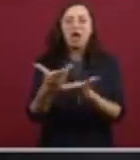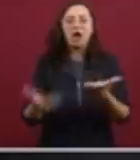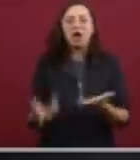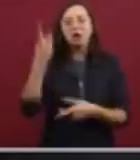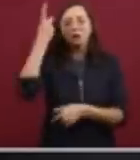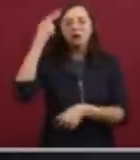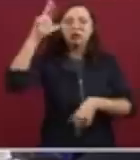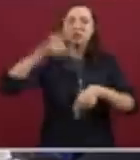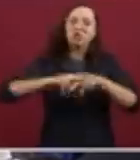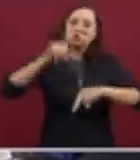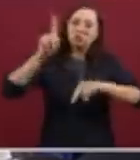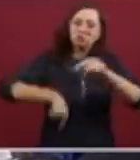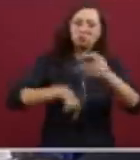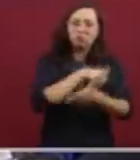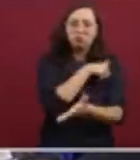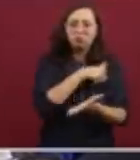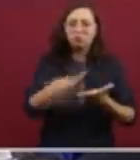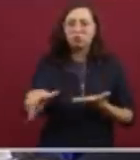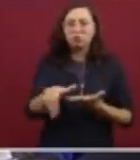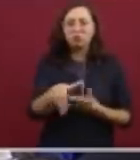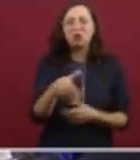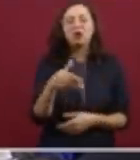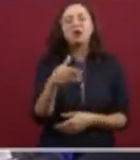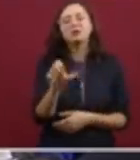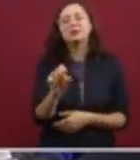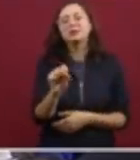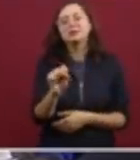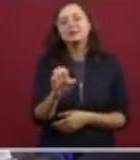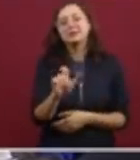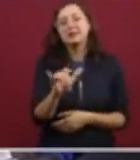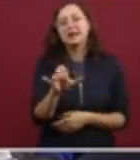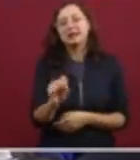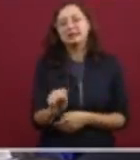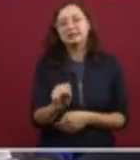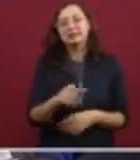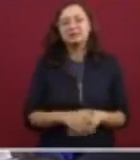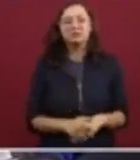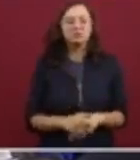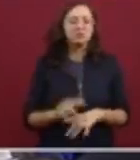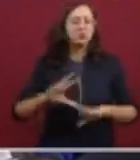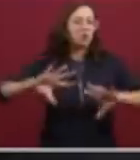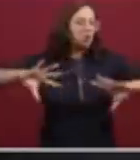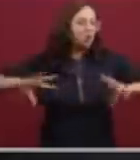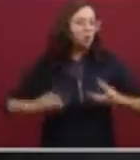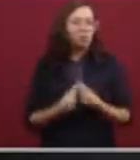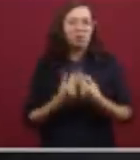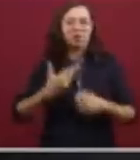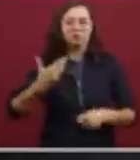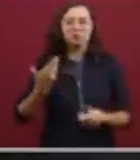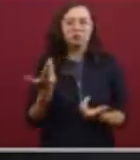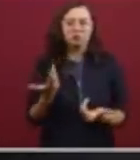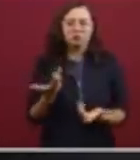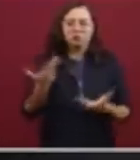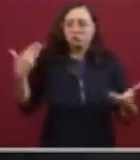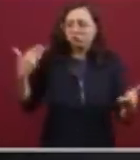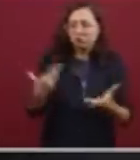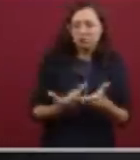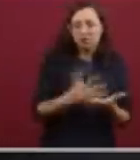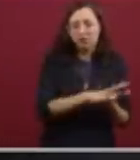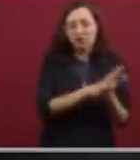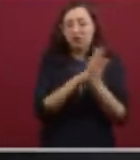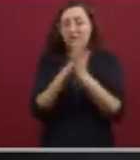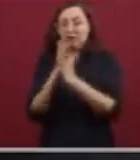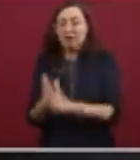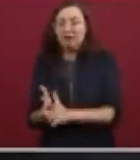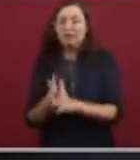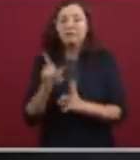instituto, de apellido Celis, quien corresponde a todo este fenómeno transeccional, porque esta es una